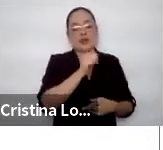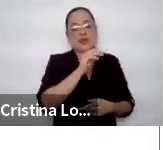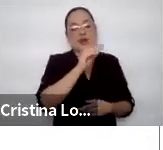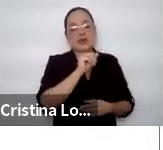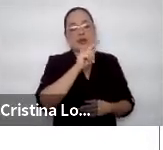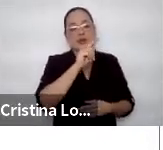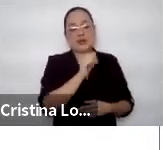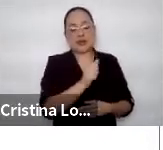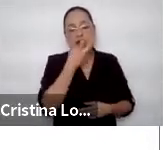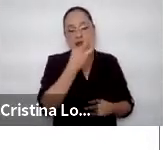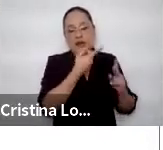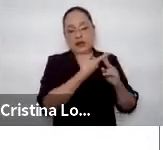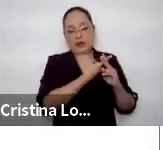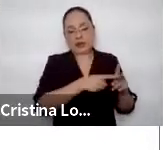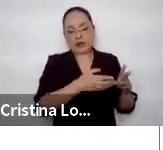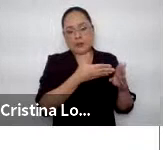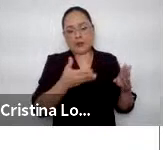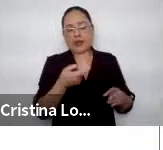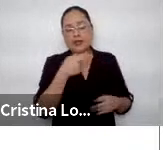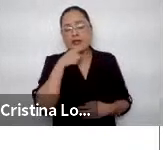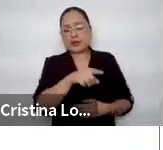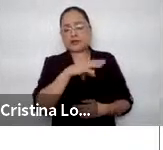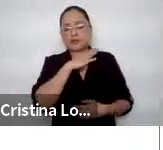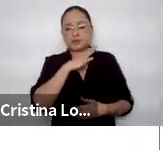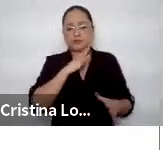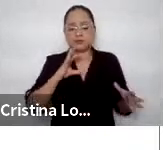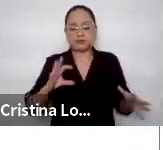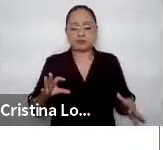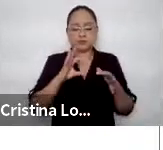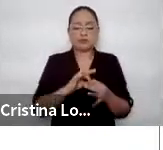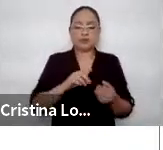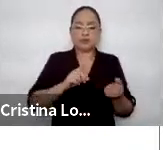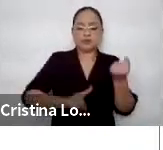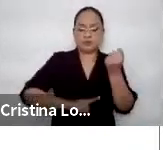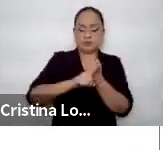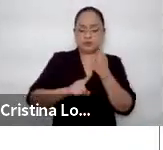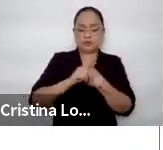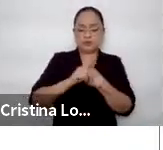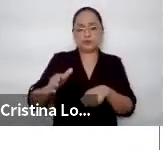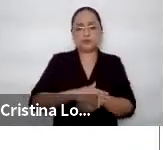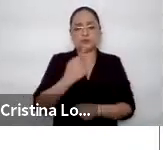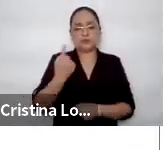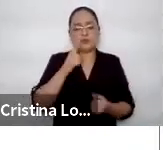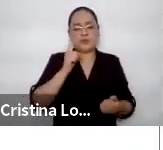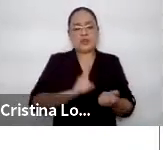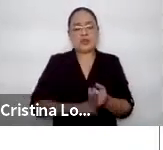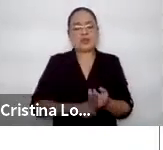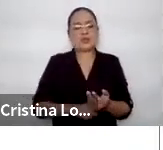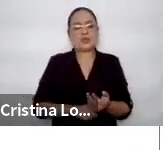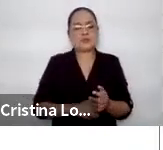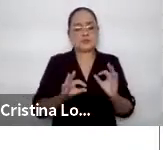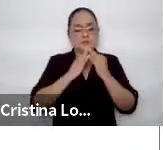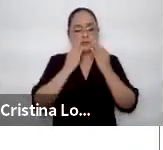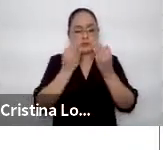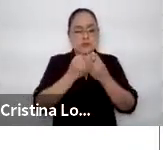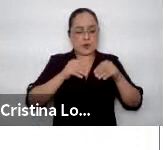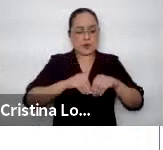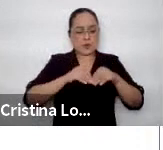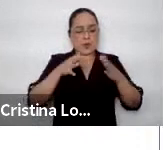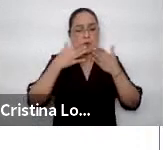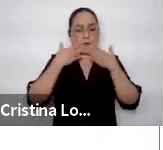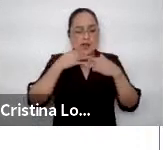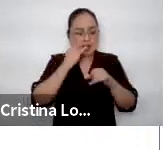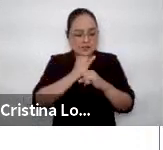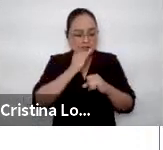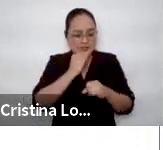Bueno, ahí se tenía una problemática en cuanto al atraso de la publicación. Recuerden, no habían sistemas